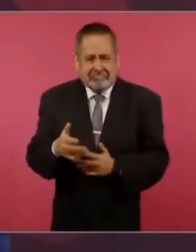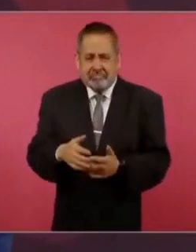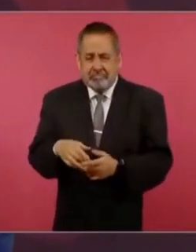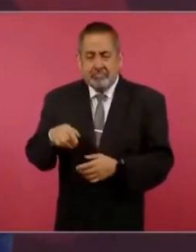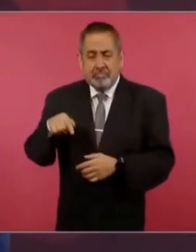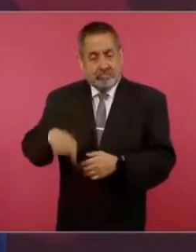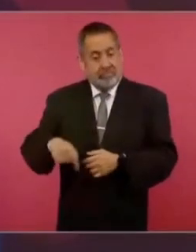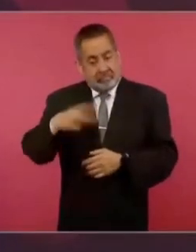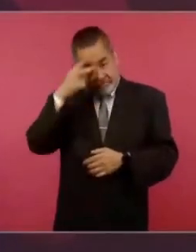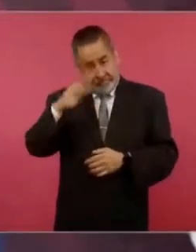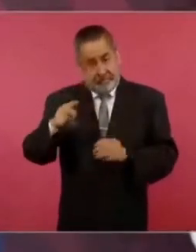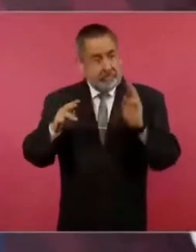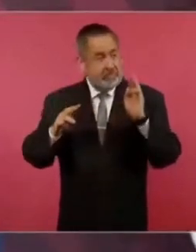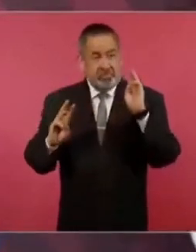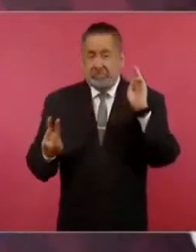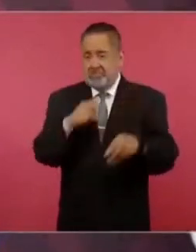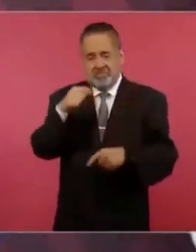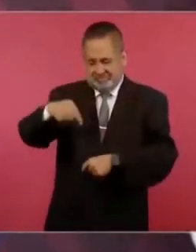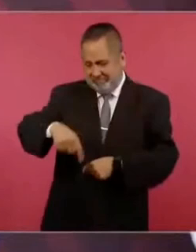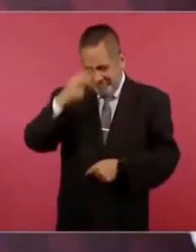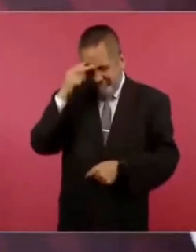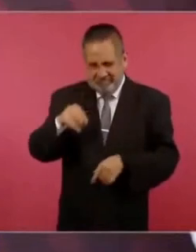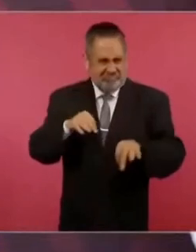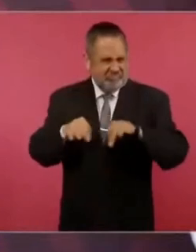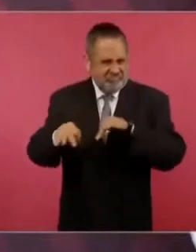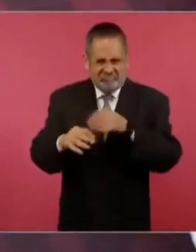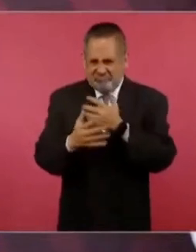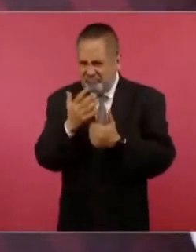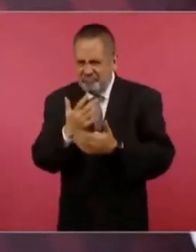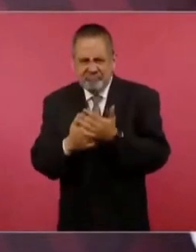mundo. Y sin embargo,